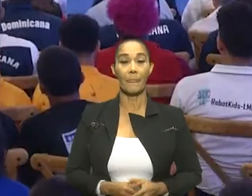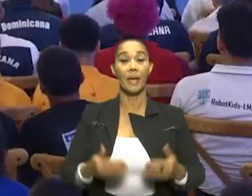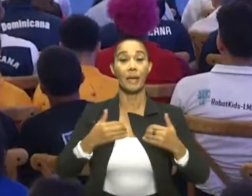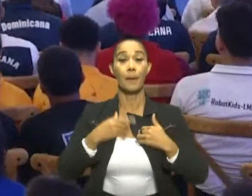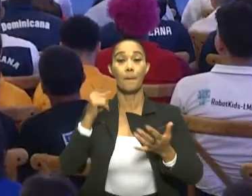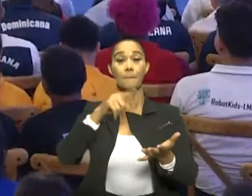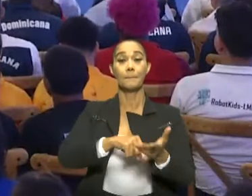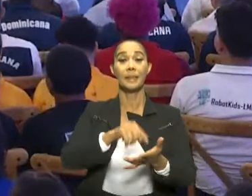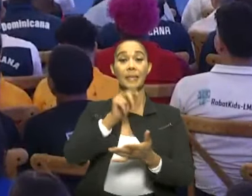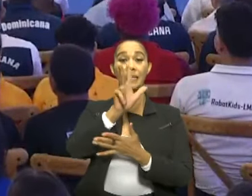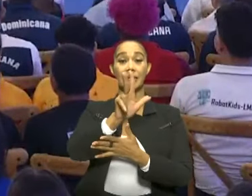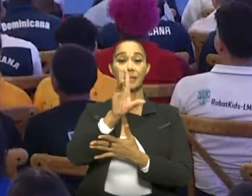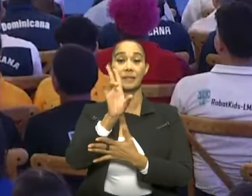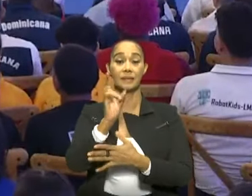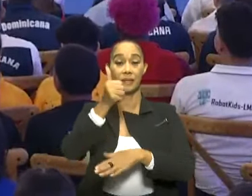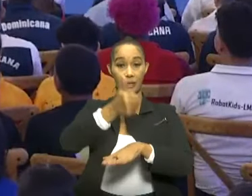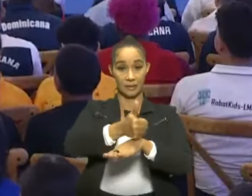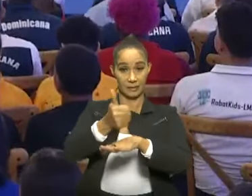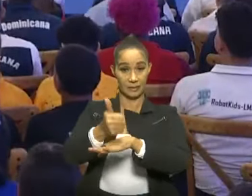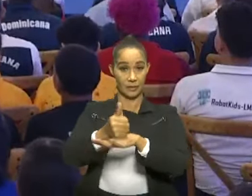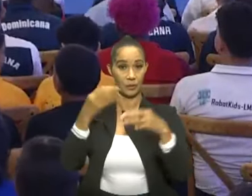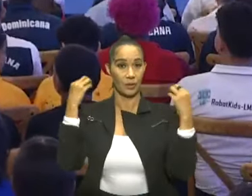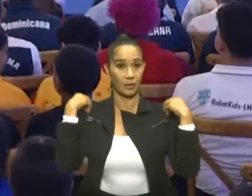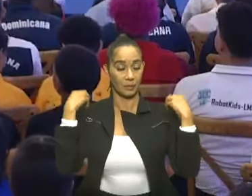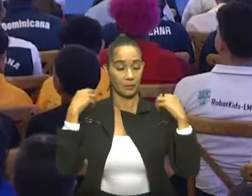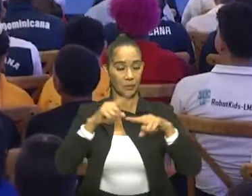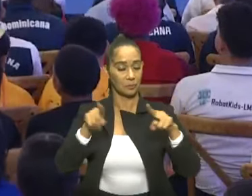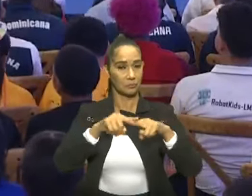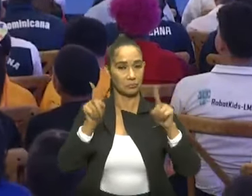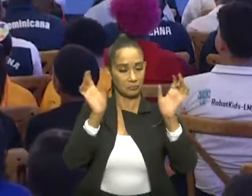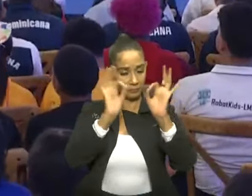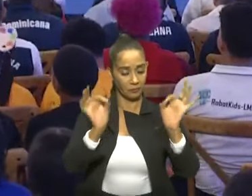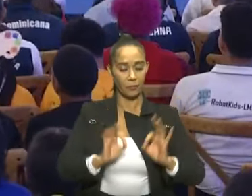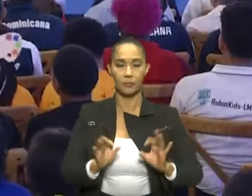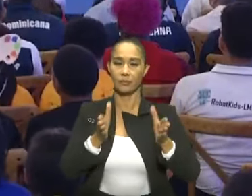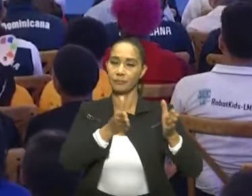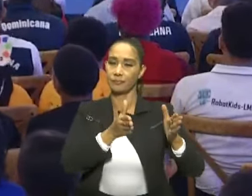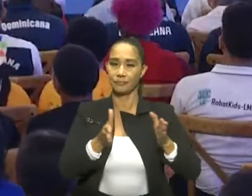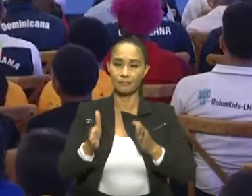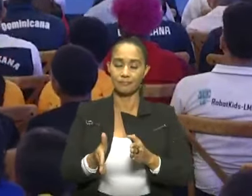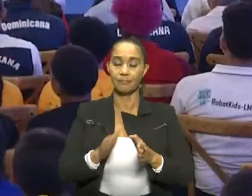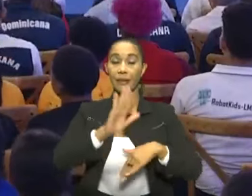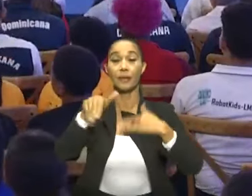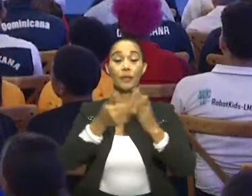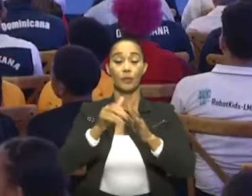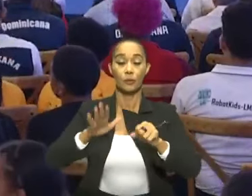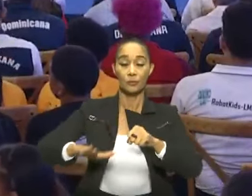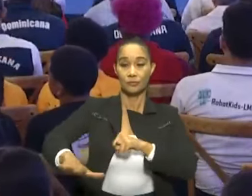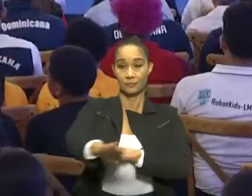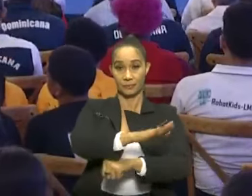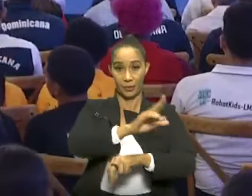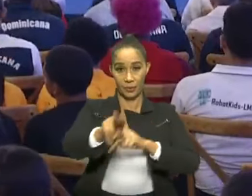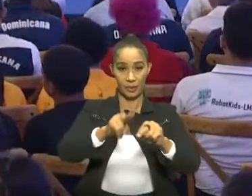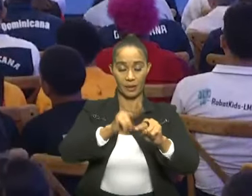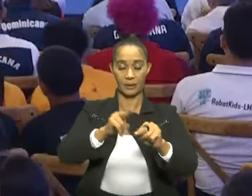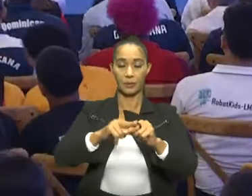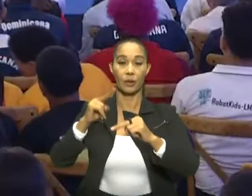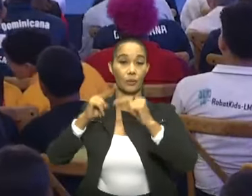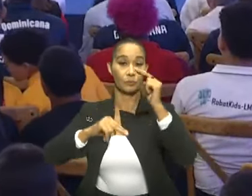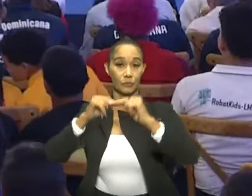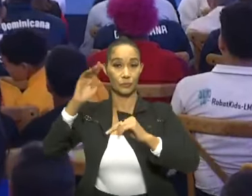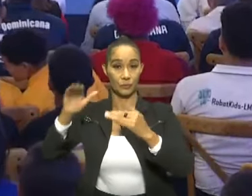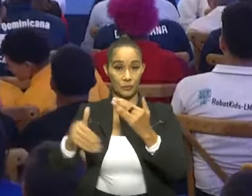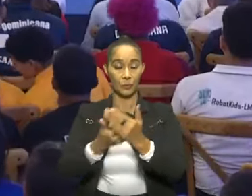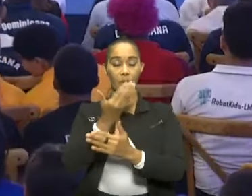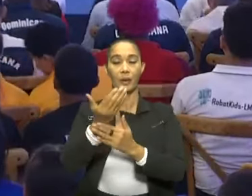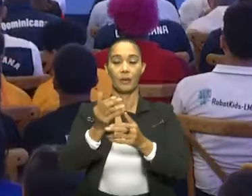tenemos 1.037 instalaciones deportivas de diferentes niveles, de diferentes tamaños, en todo el territorio nacional, entre construcciones